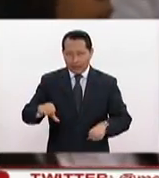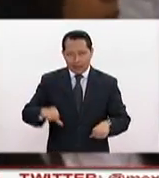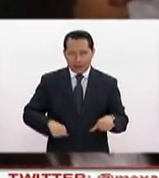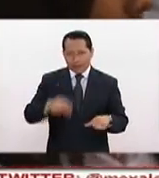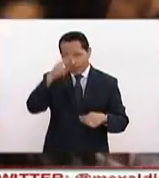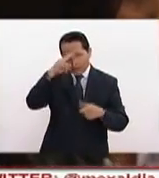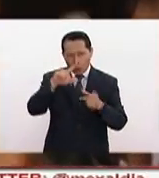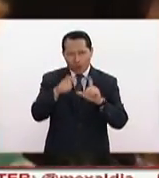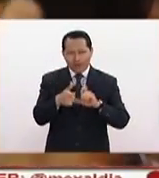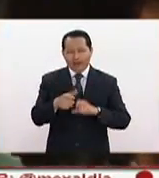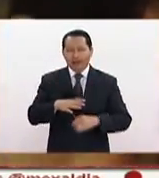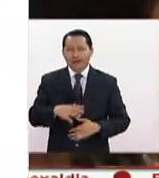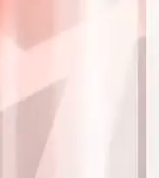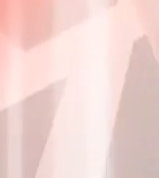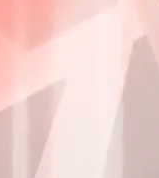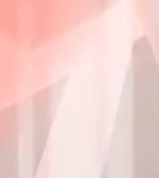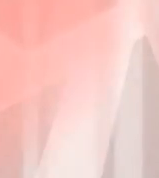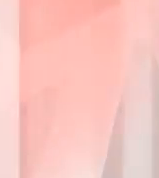Día, Emanuel Morales.